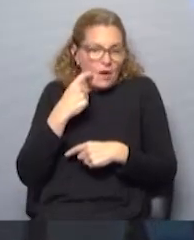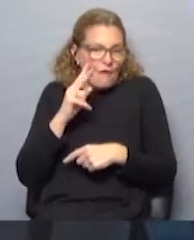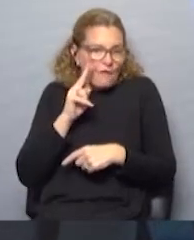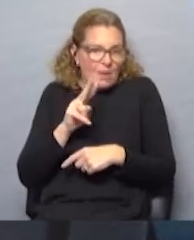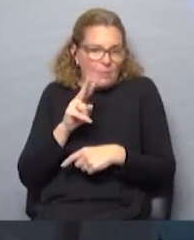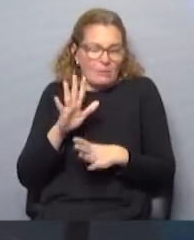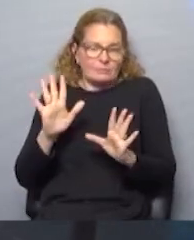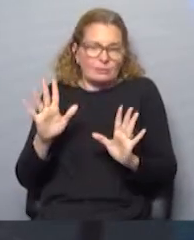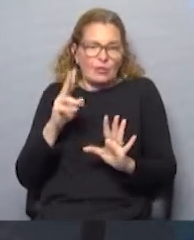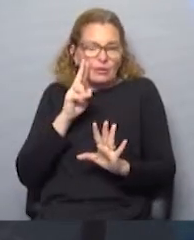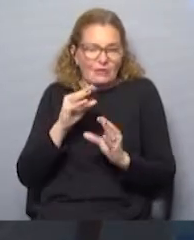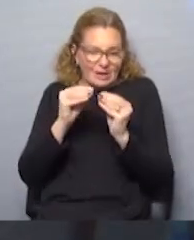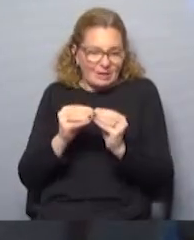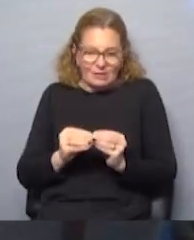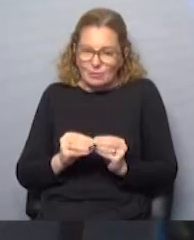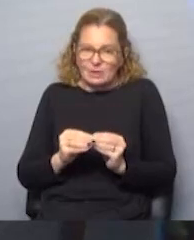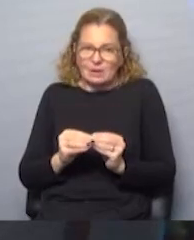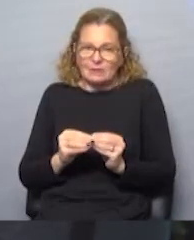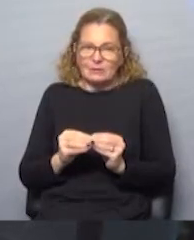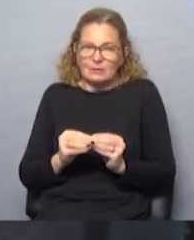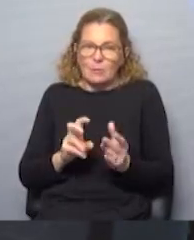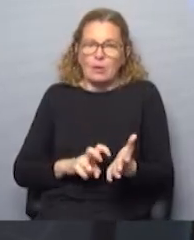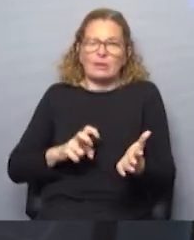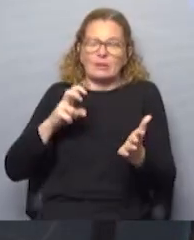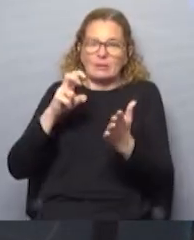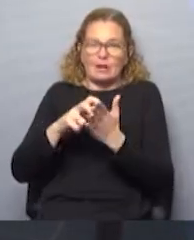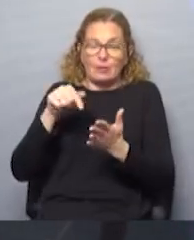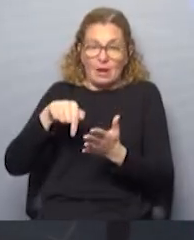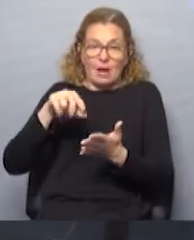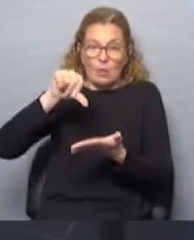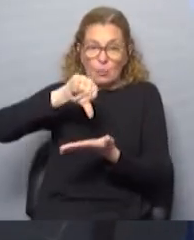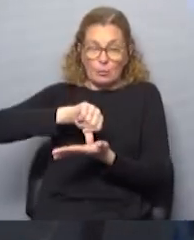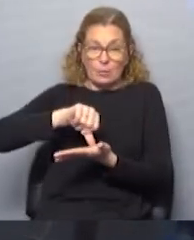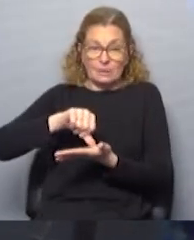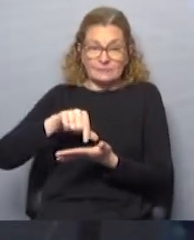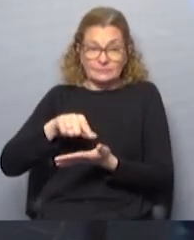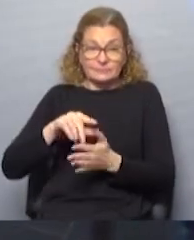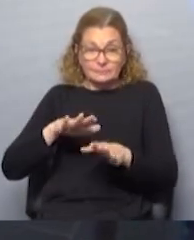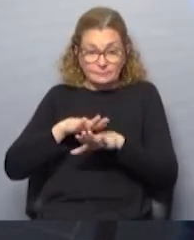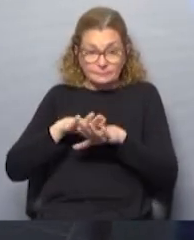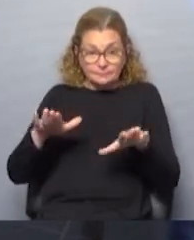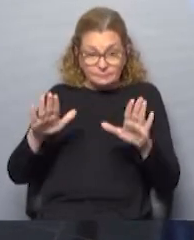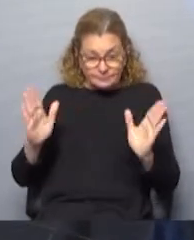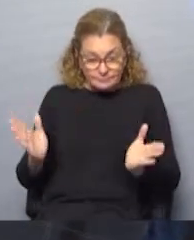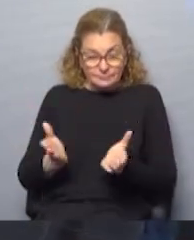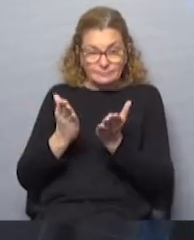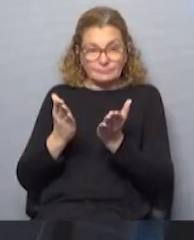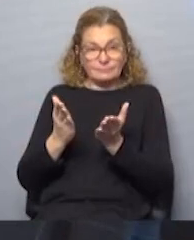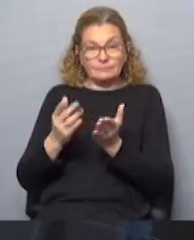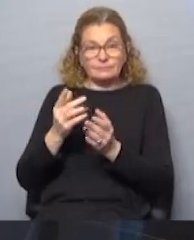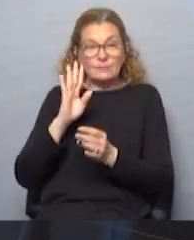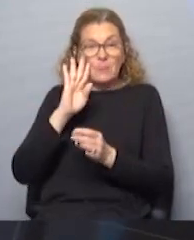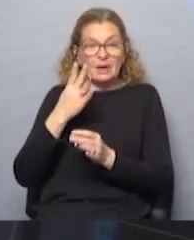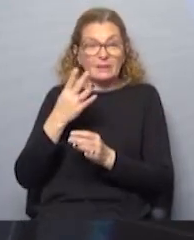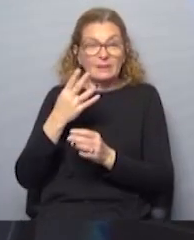no se ve en esta rendición de cuentas digamos el salto que ahora sí nuestro país que está en un momento digamos de empuje parecía